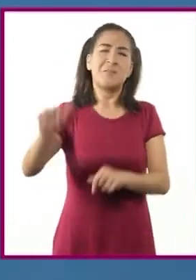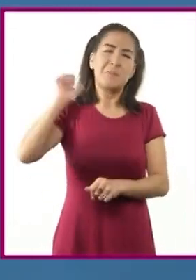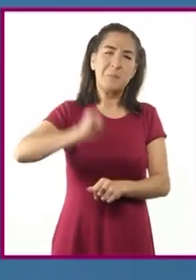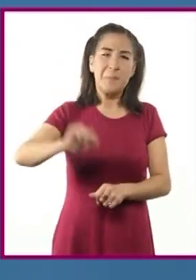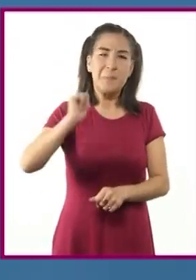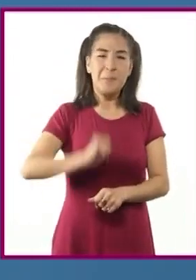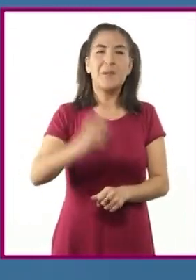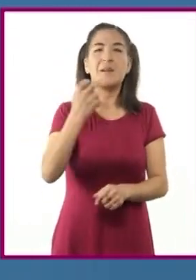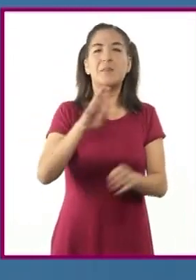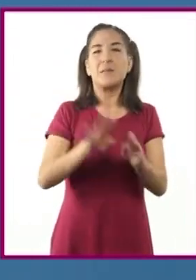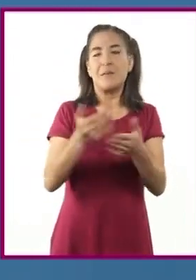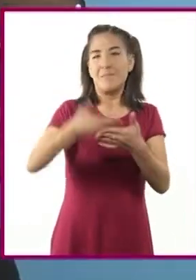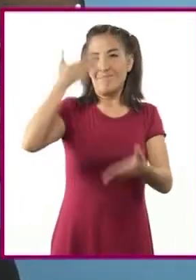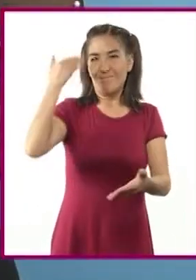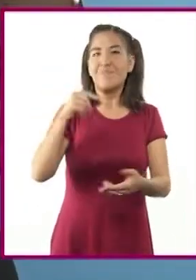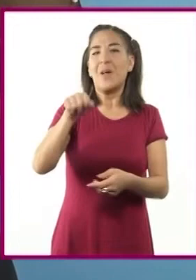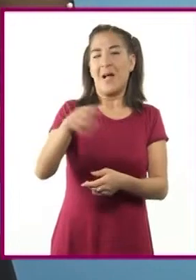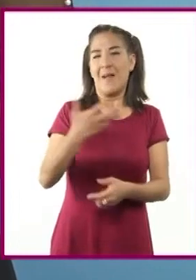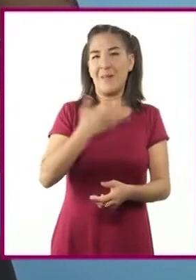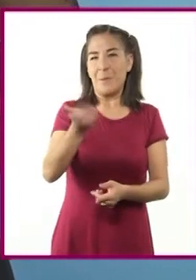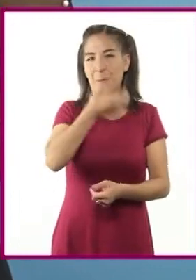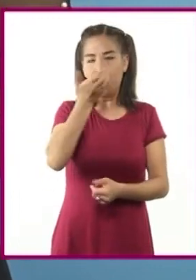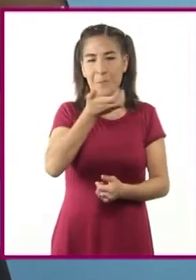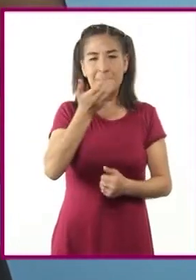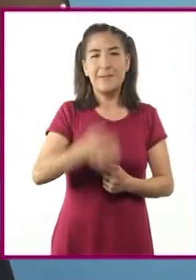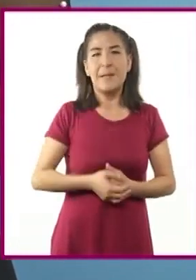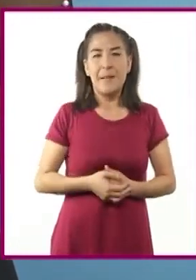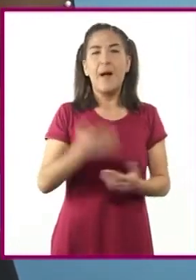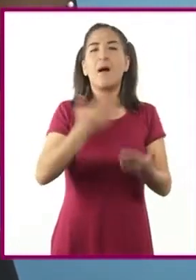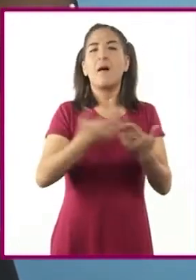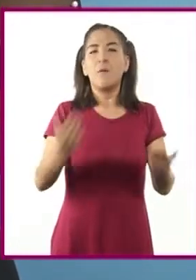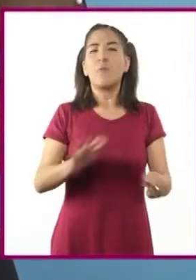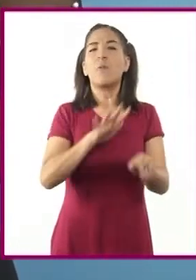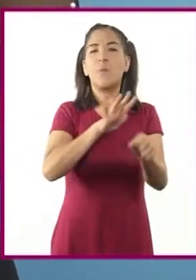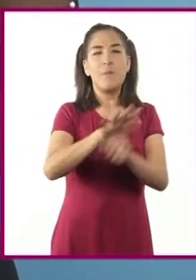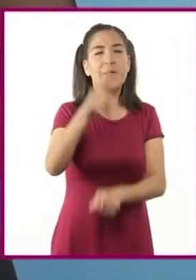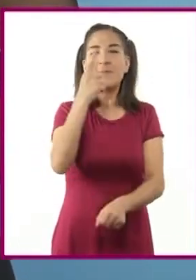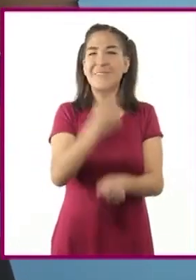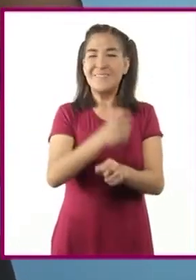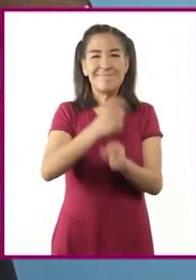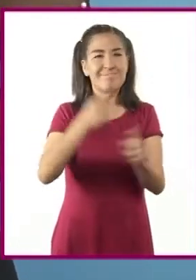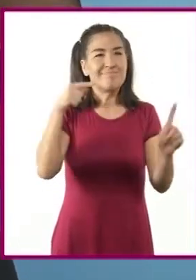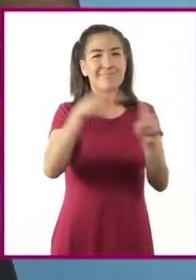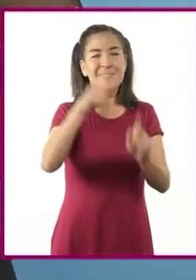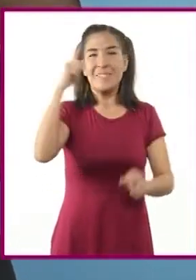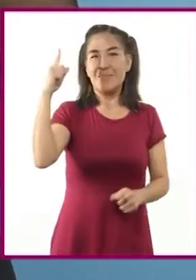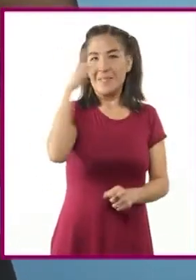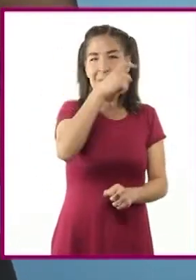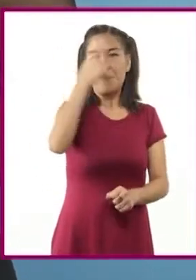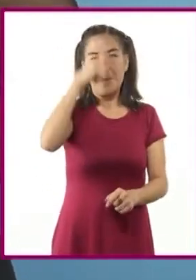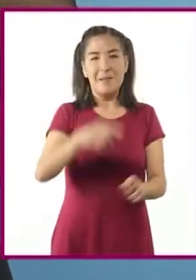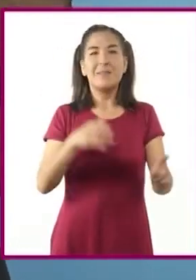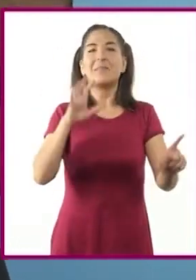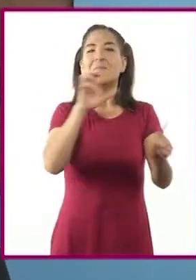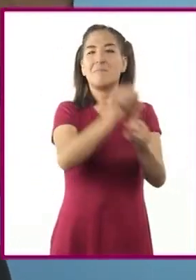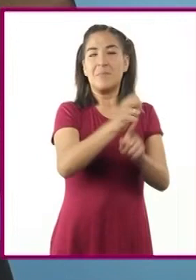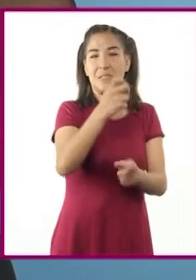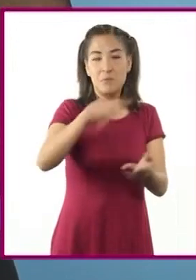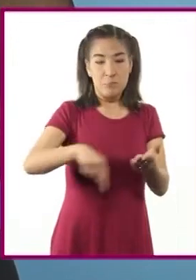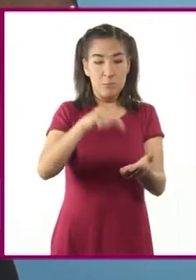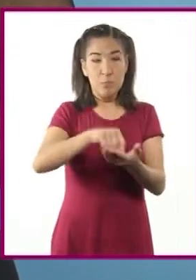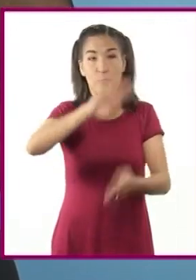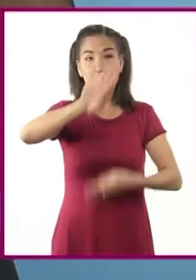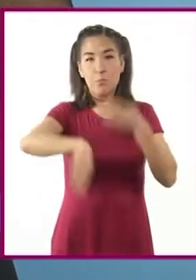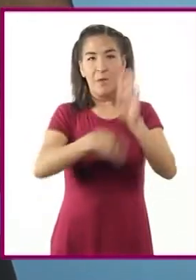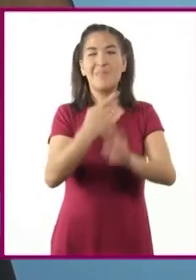ancestrales que ahí habiten. Ahora, uno de los principales retos que enfrentan los espacios rurales del mundo